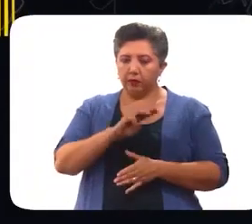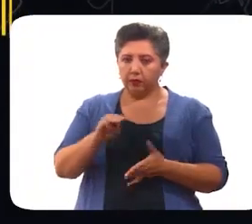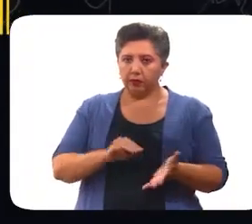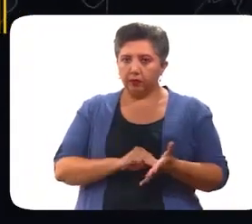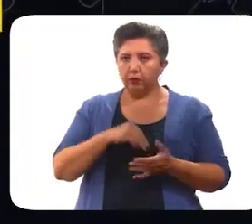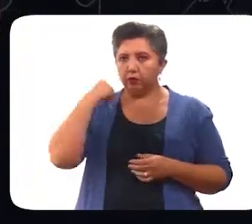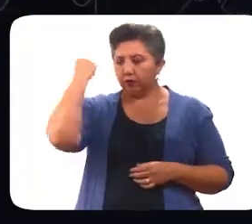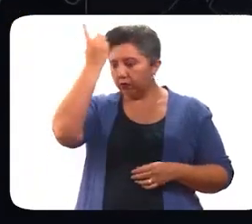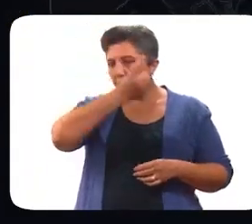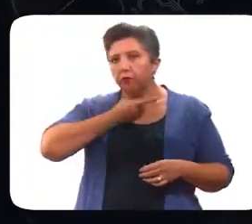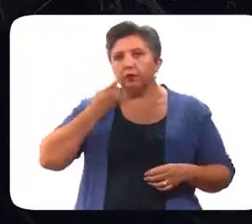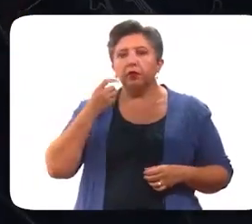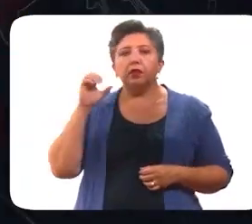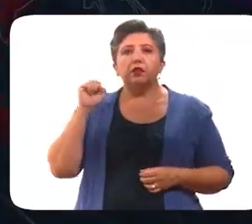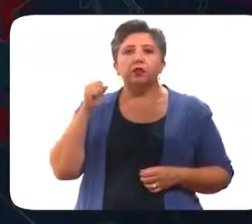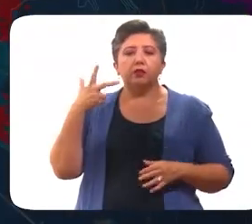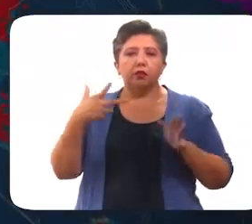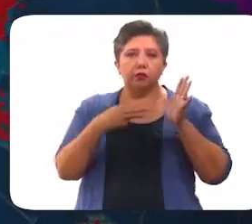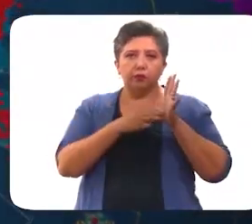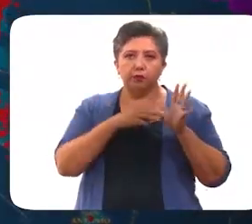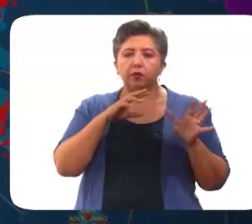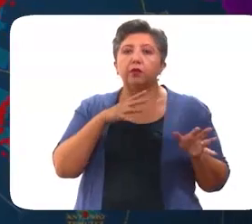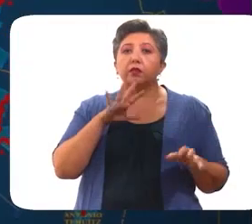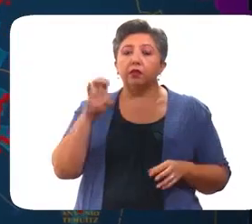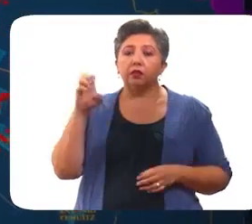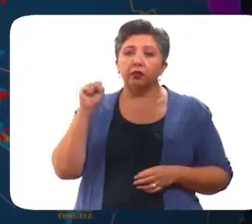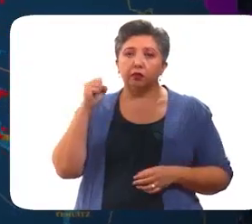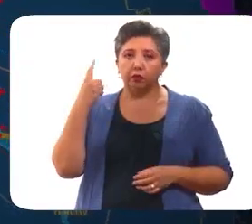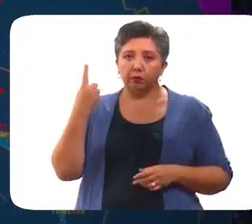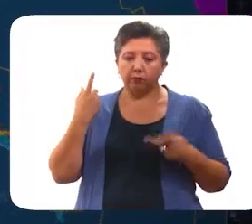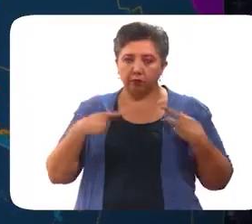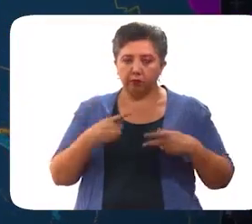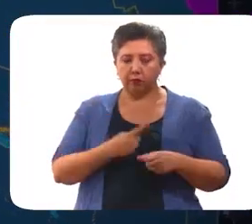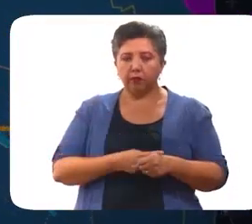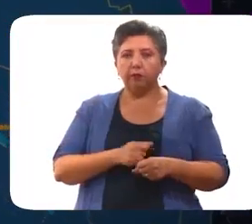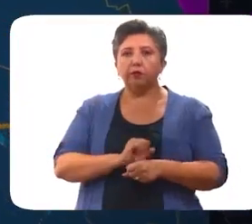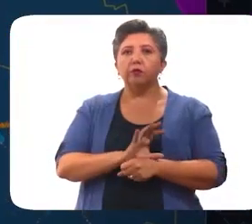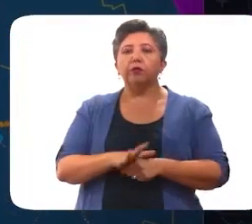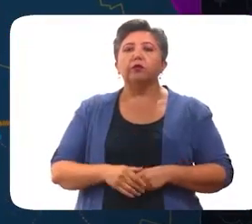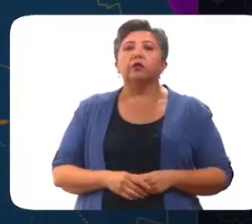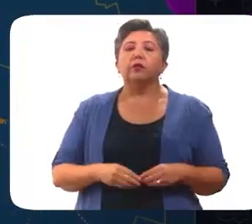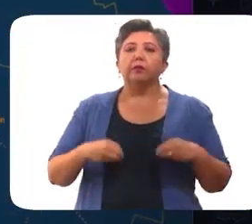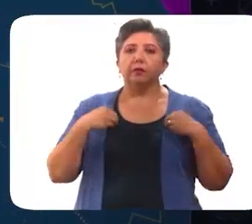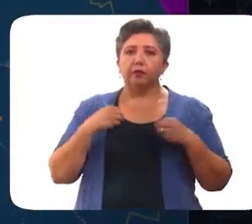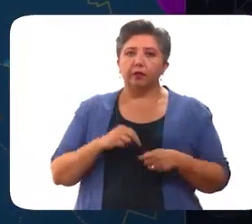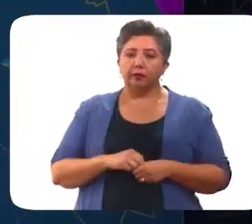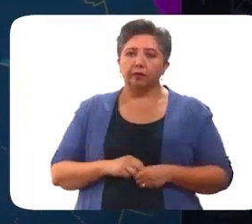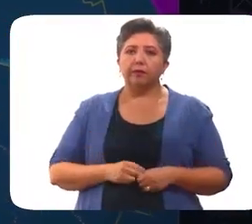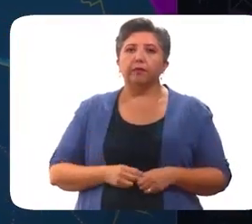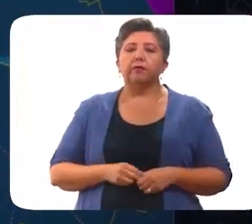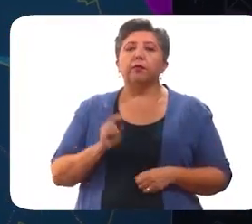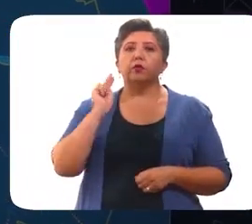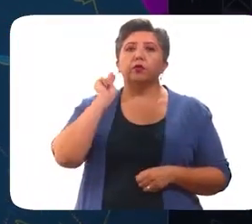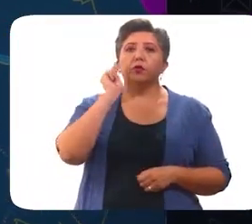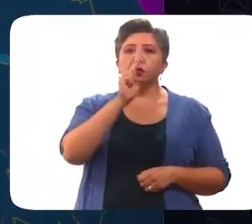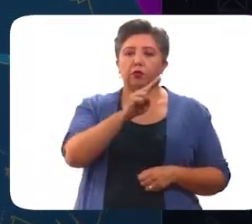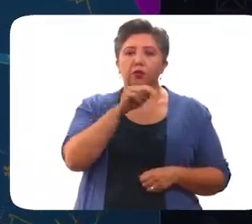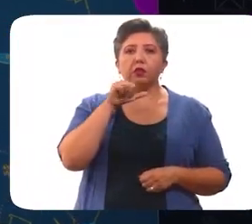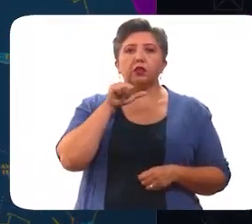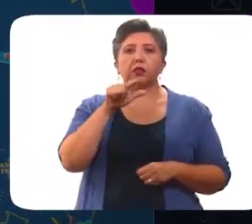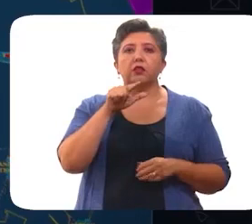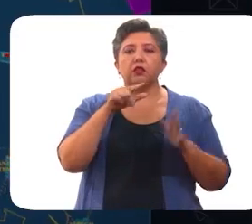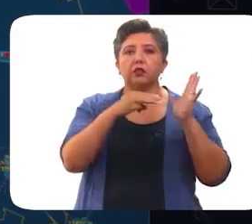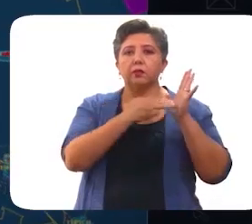Específicamente en Mérida se han diagnosticado 68.561 personas contagiadas de coronavirus, que viven en la zona norte